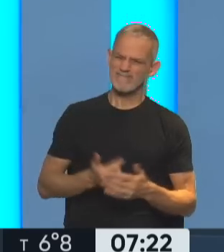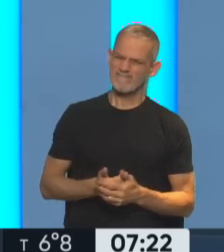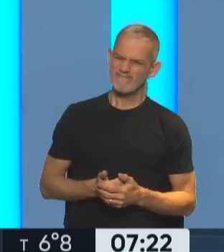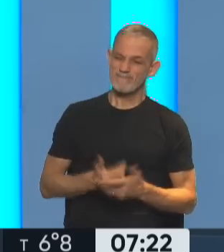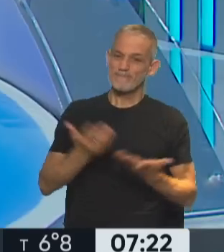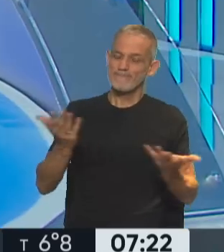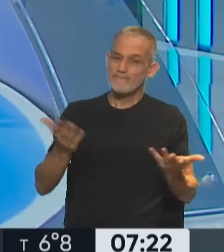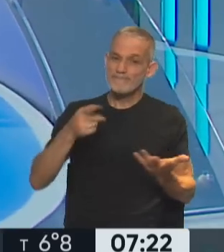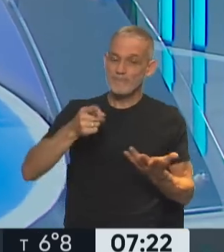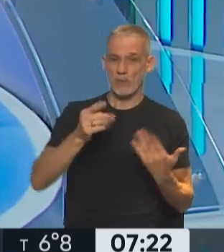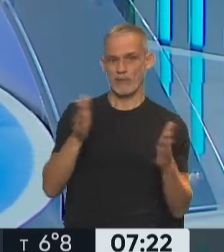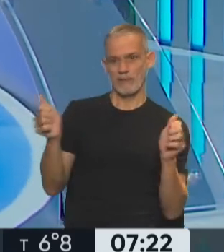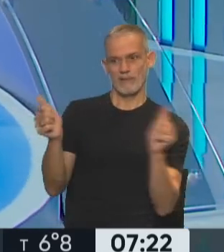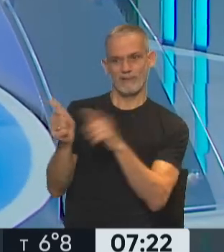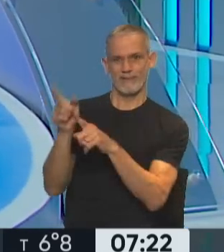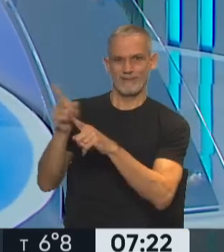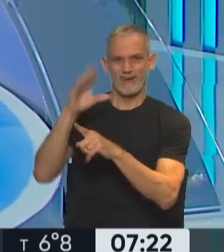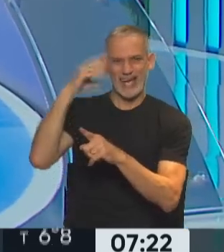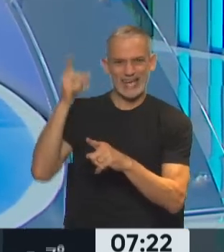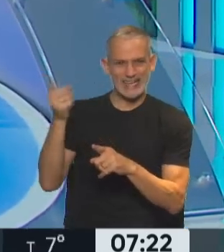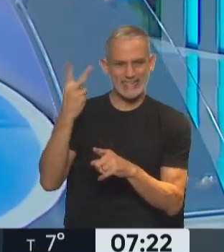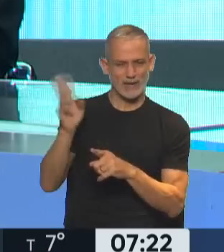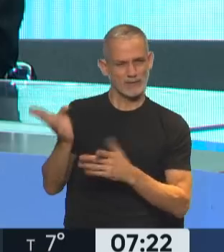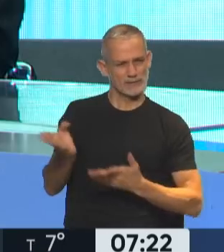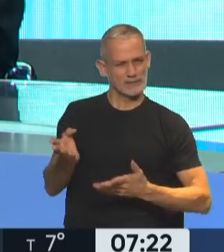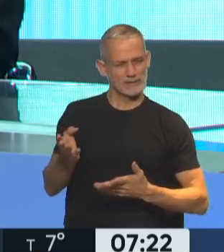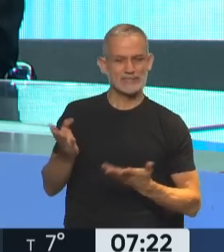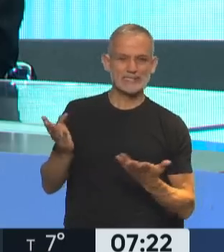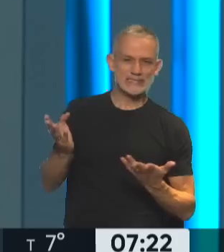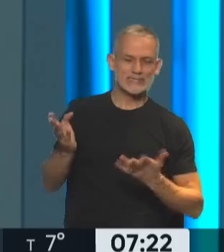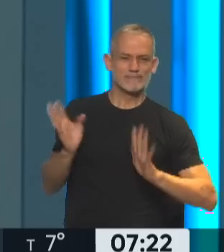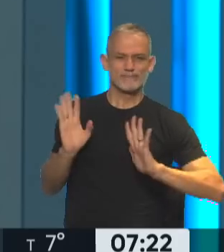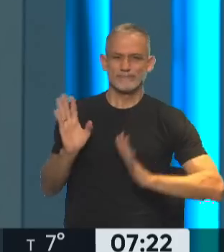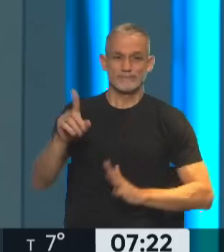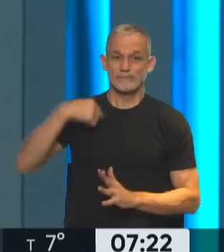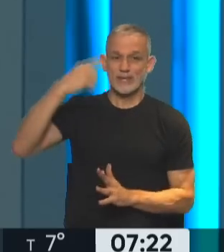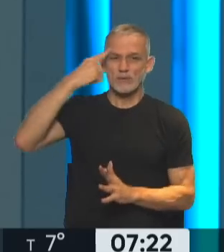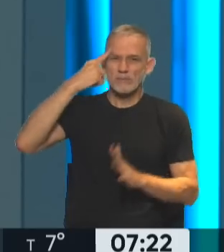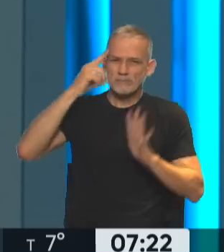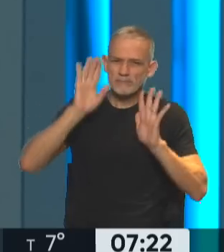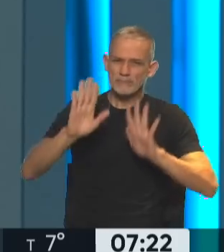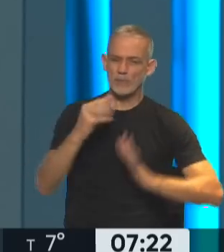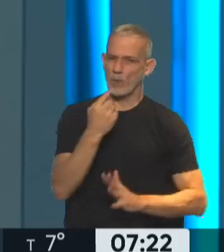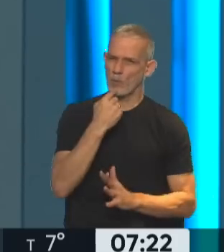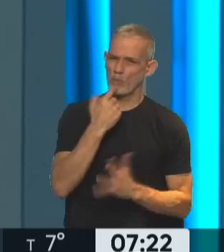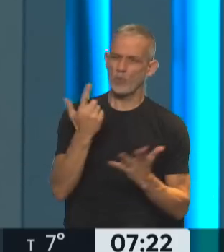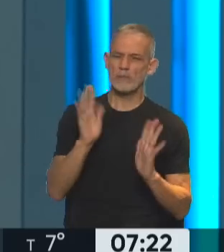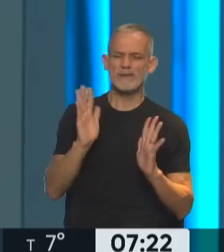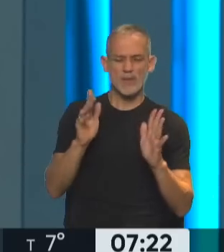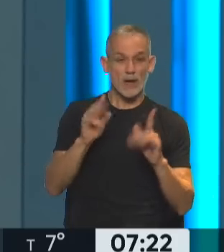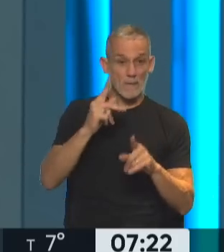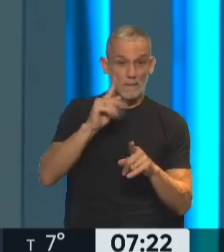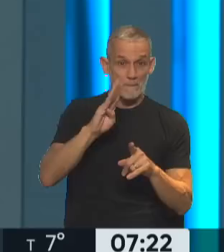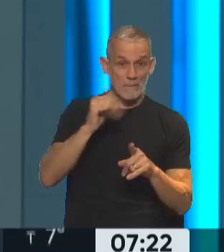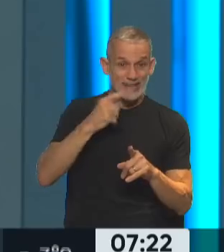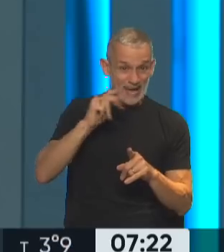que está más cercano a la vicepresidenta de la Nación. Ahí no, yo pondría algunas dudas sobre si está